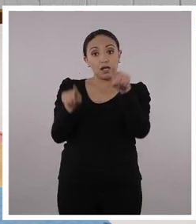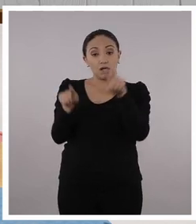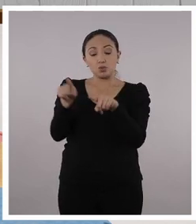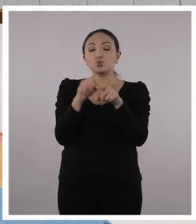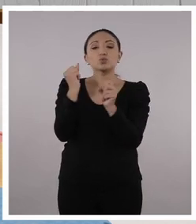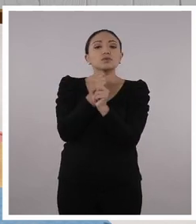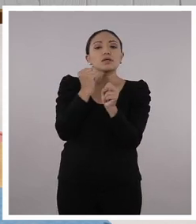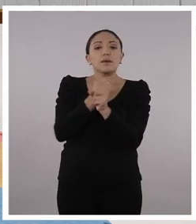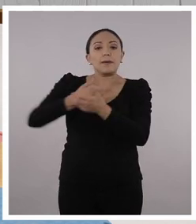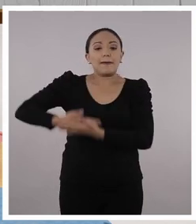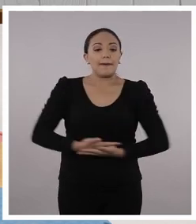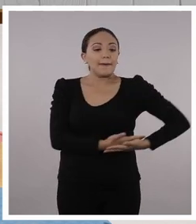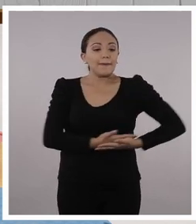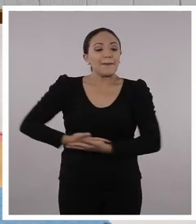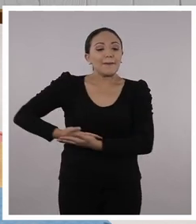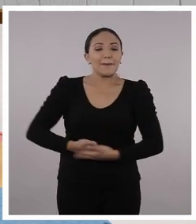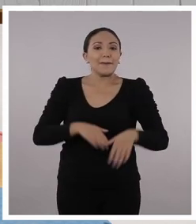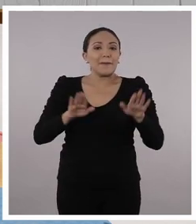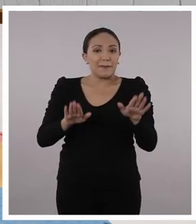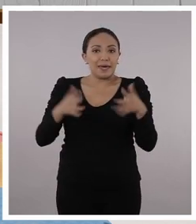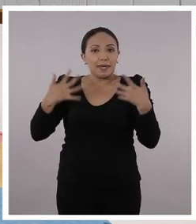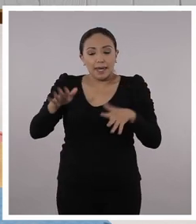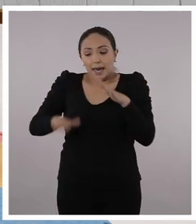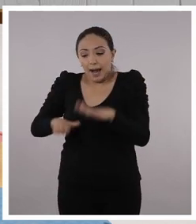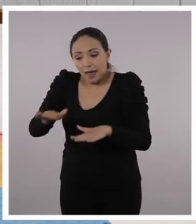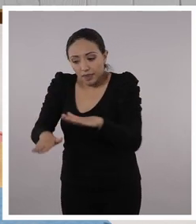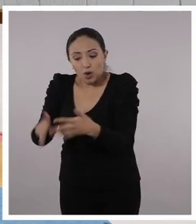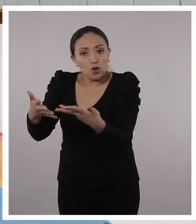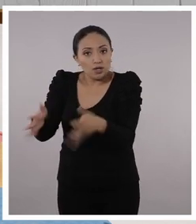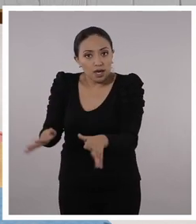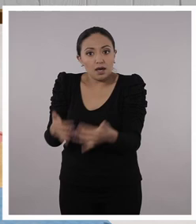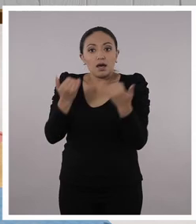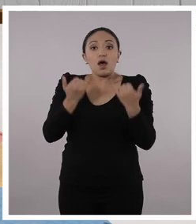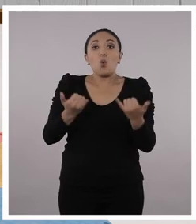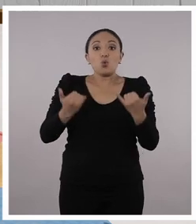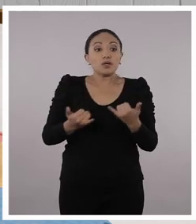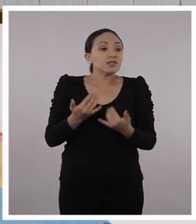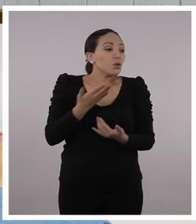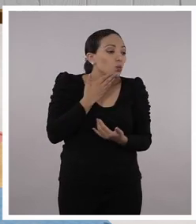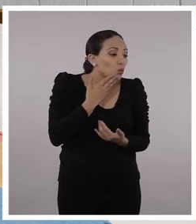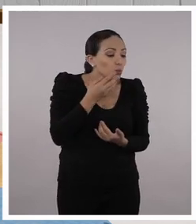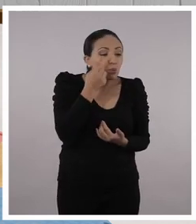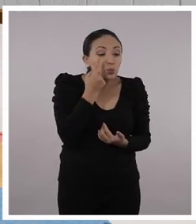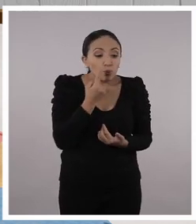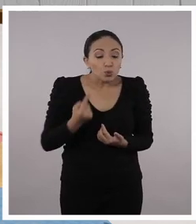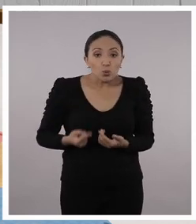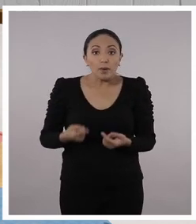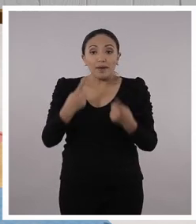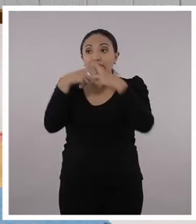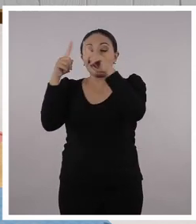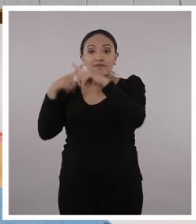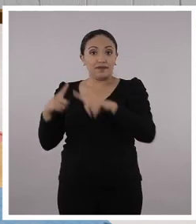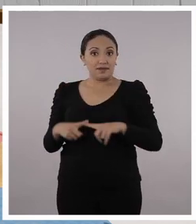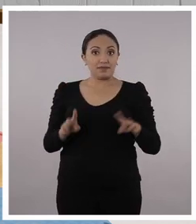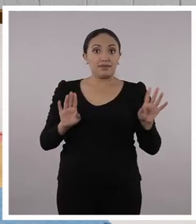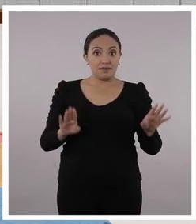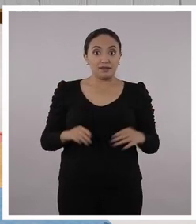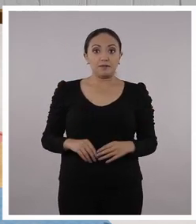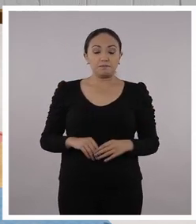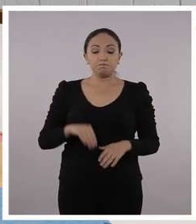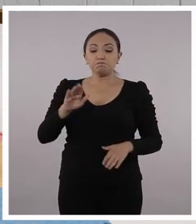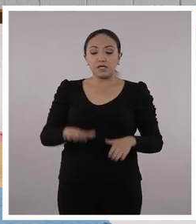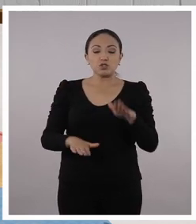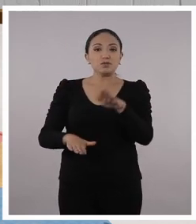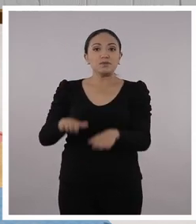podemos trabajar con los bebés que ya disfrutaron de su gateo y ahora están tratando de explorar el mundo de una forma diferente, es